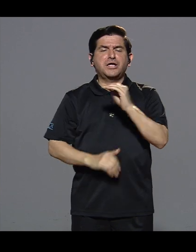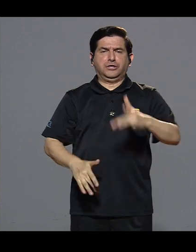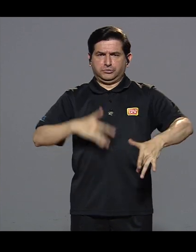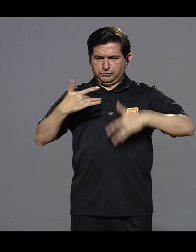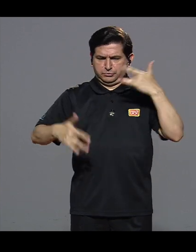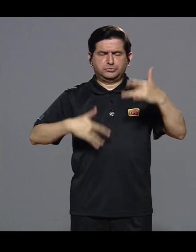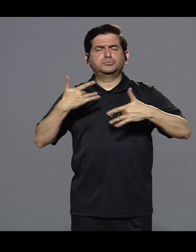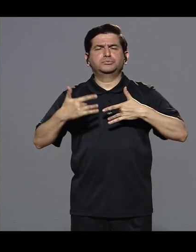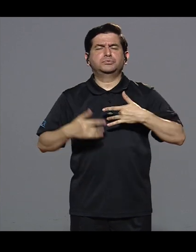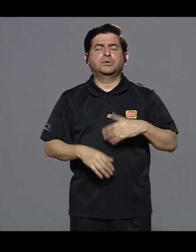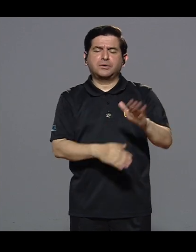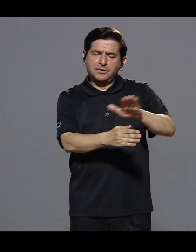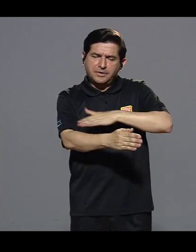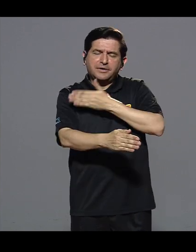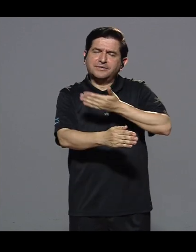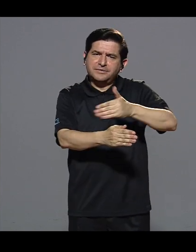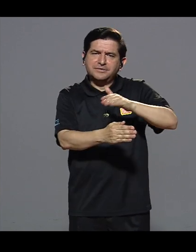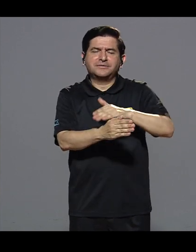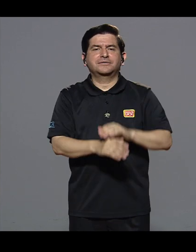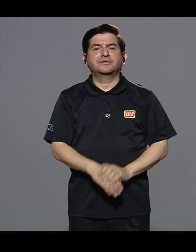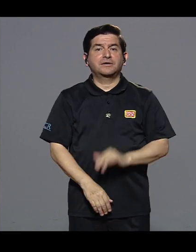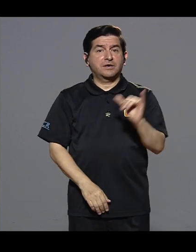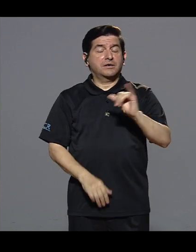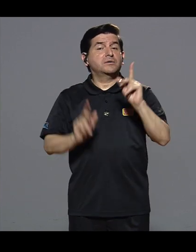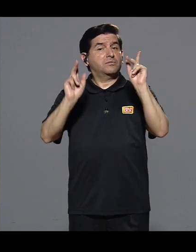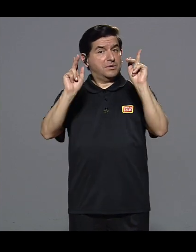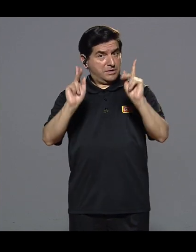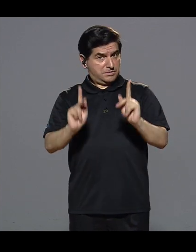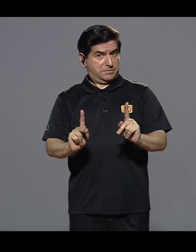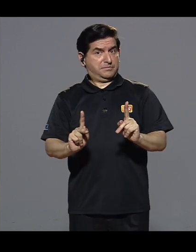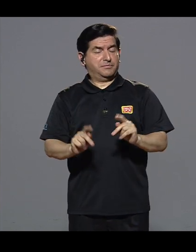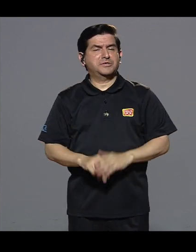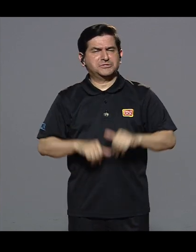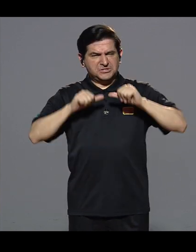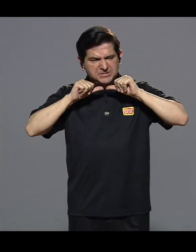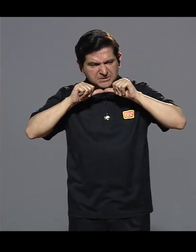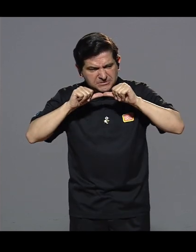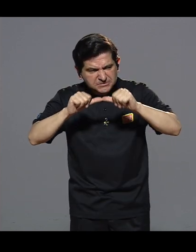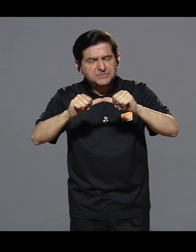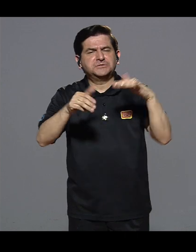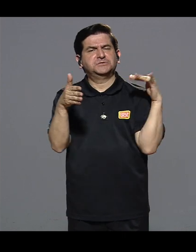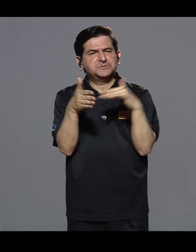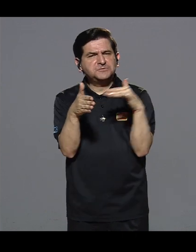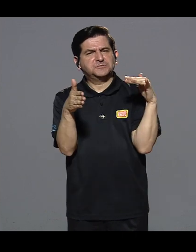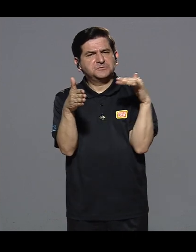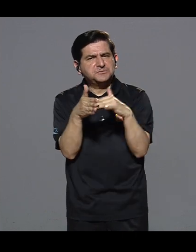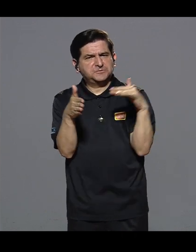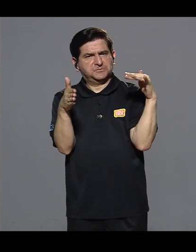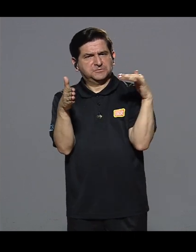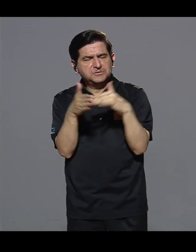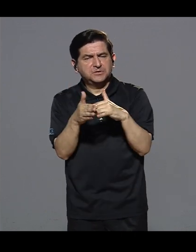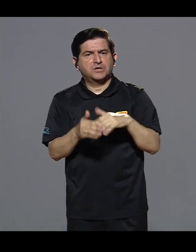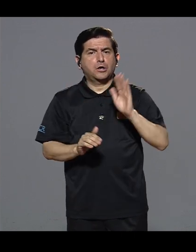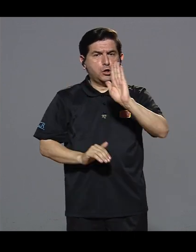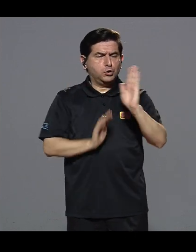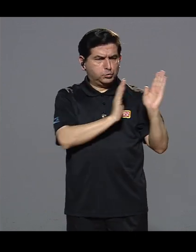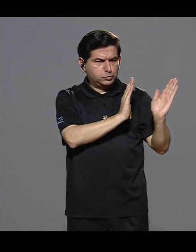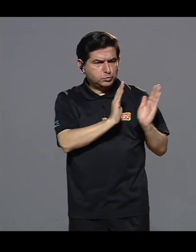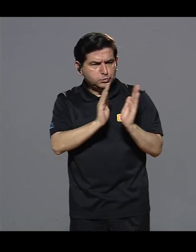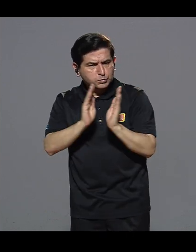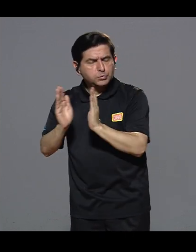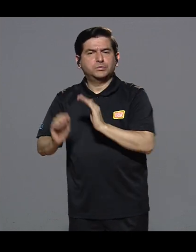y sensibilidad también para la música, además de ser una persona constante en su estudio, ¿verdad?